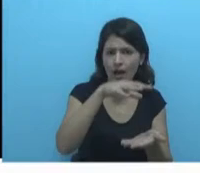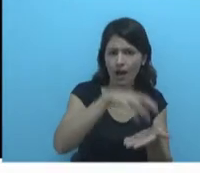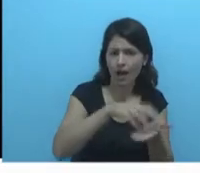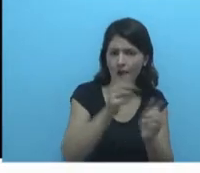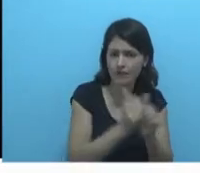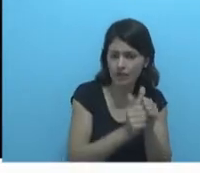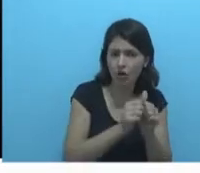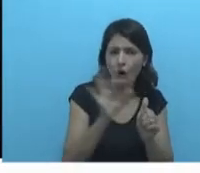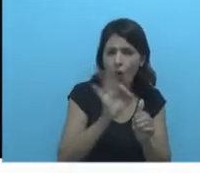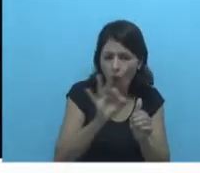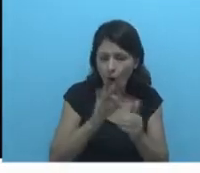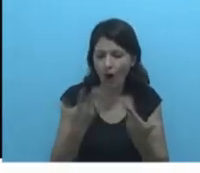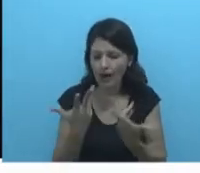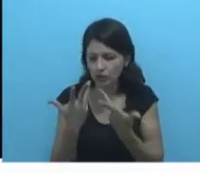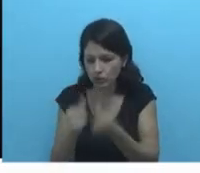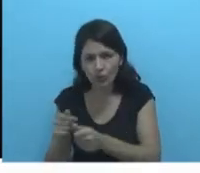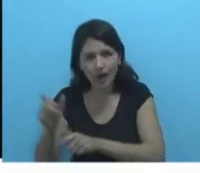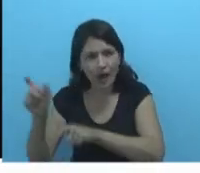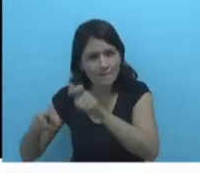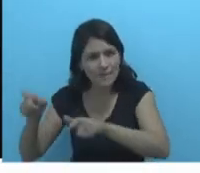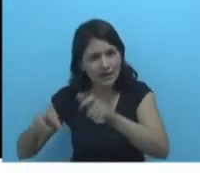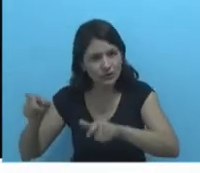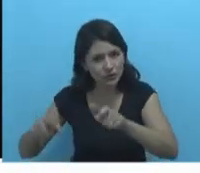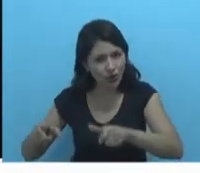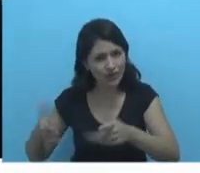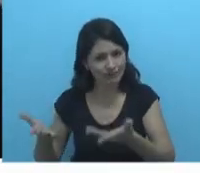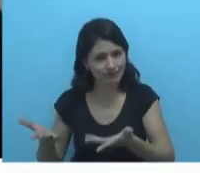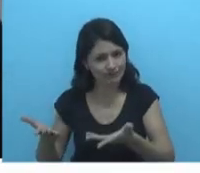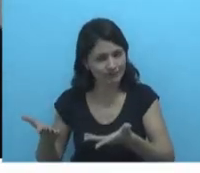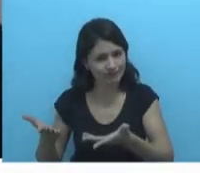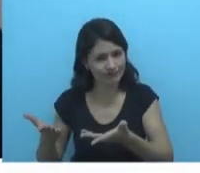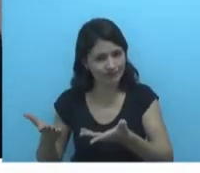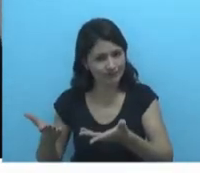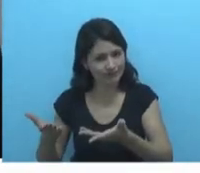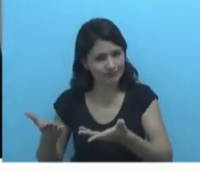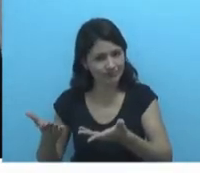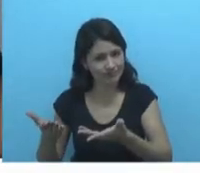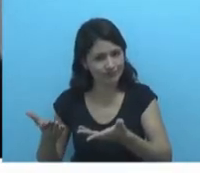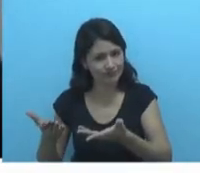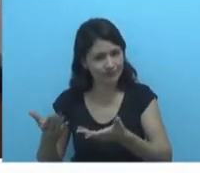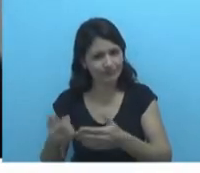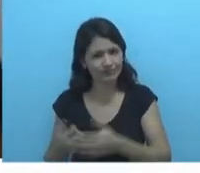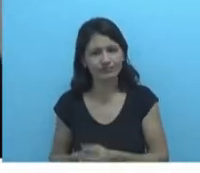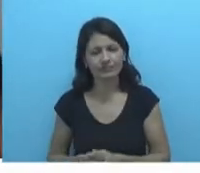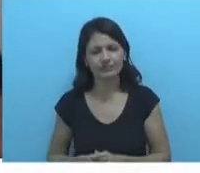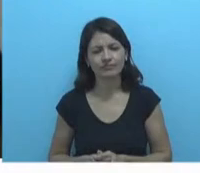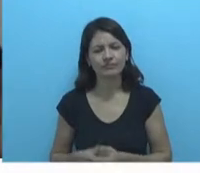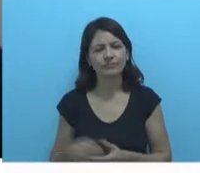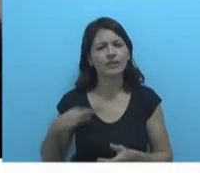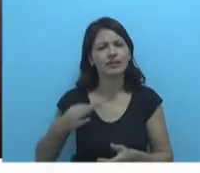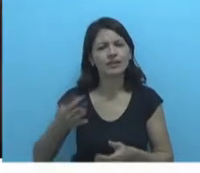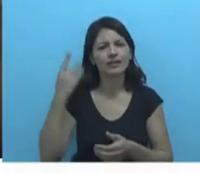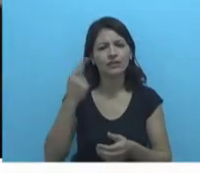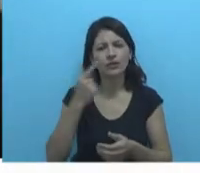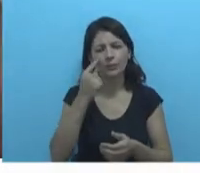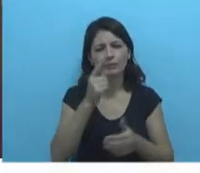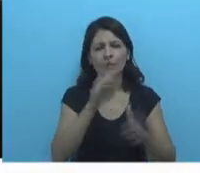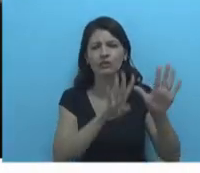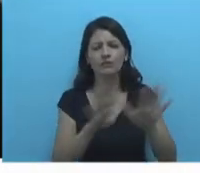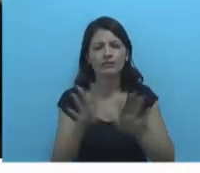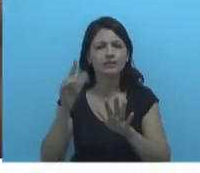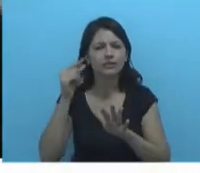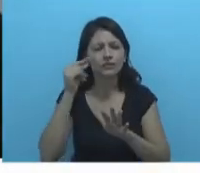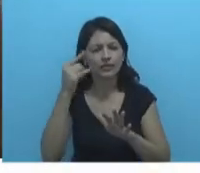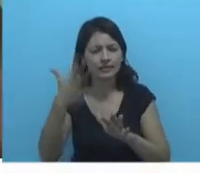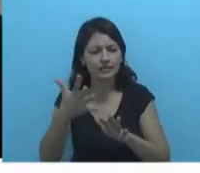del yrigoyenismo, en los genes del doctor Lisandro de la Torre. 23 de julio de 1935, el